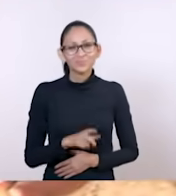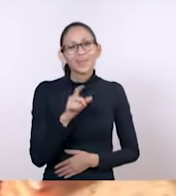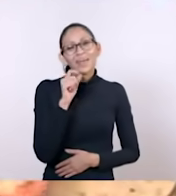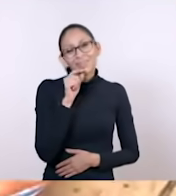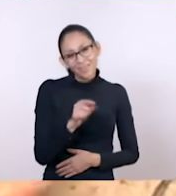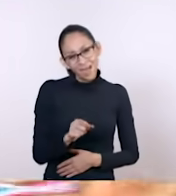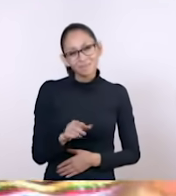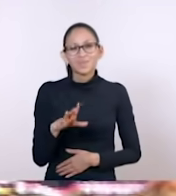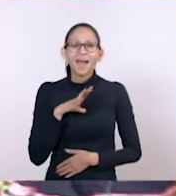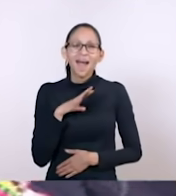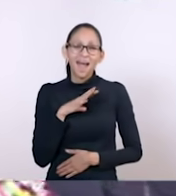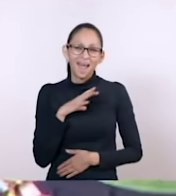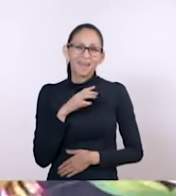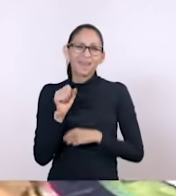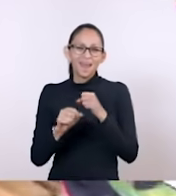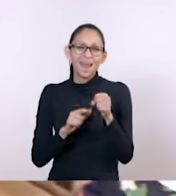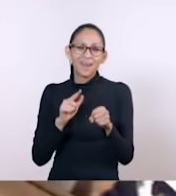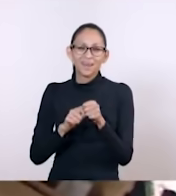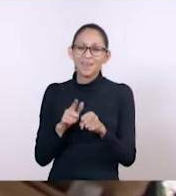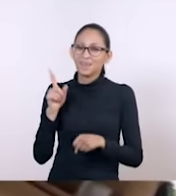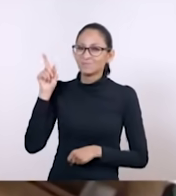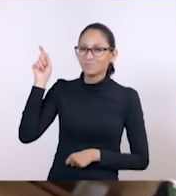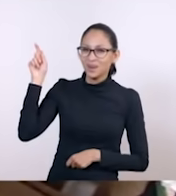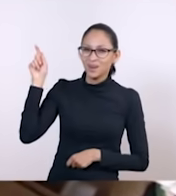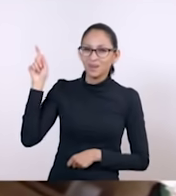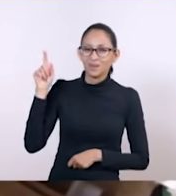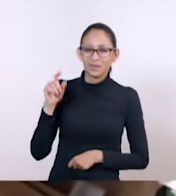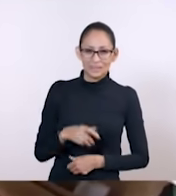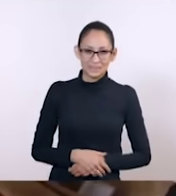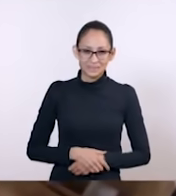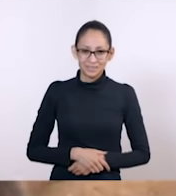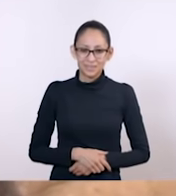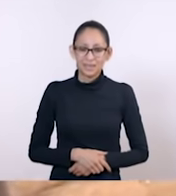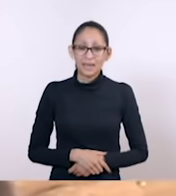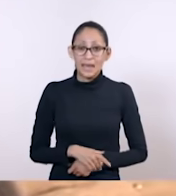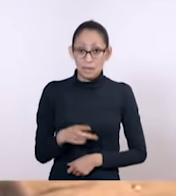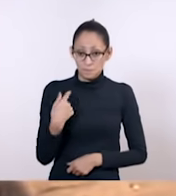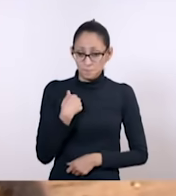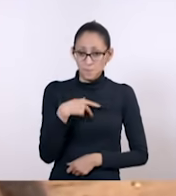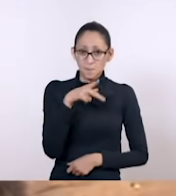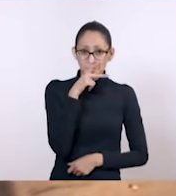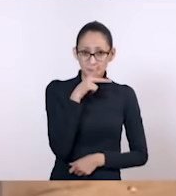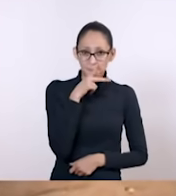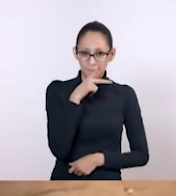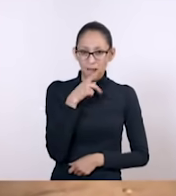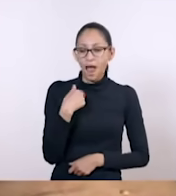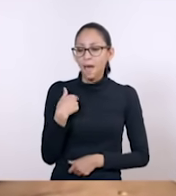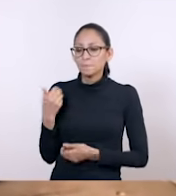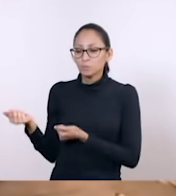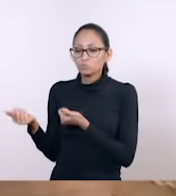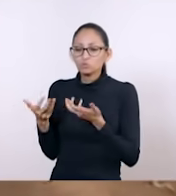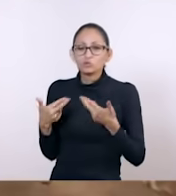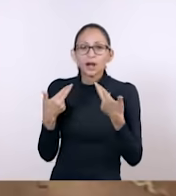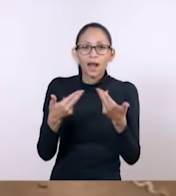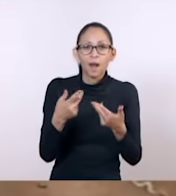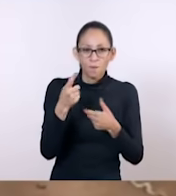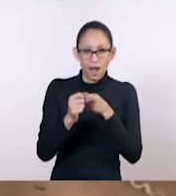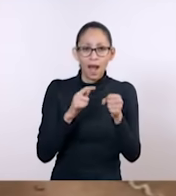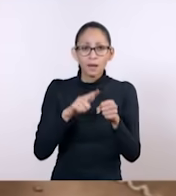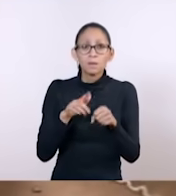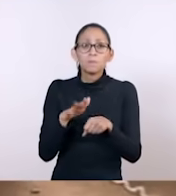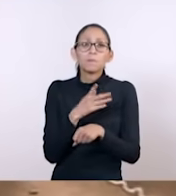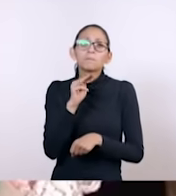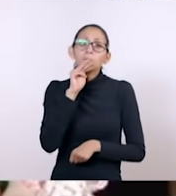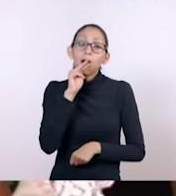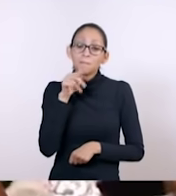También hay cuatillas que nosotros le decimos costón. Mi papá me trajo uno porque casaron